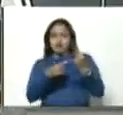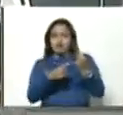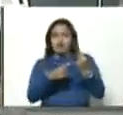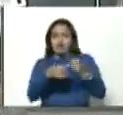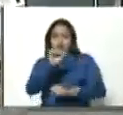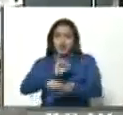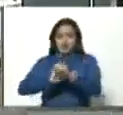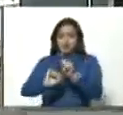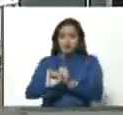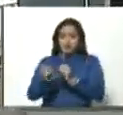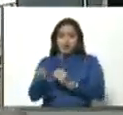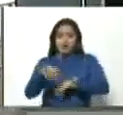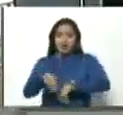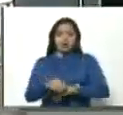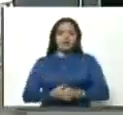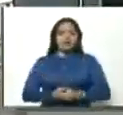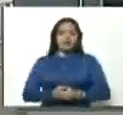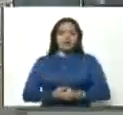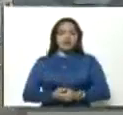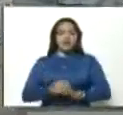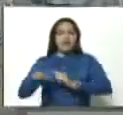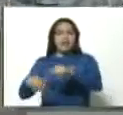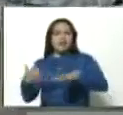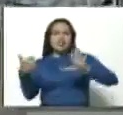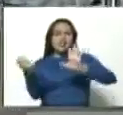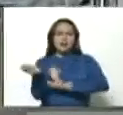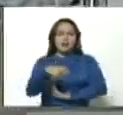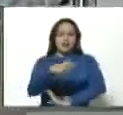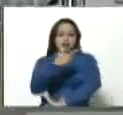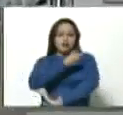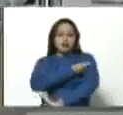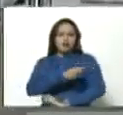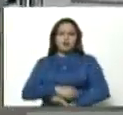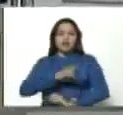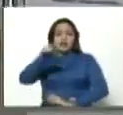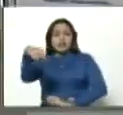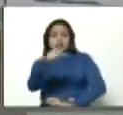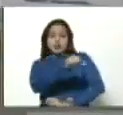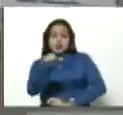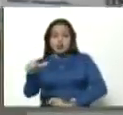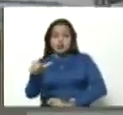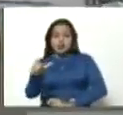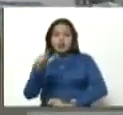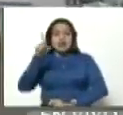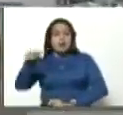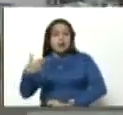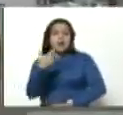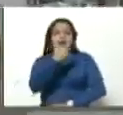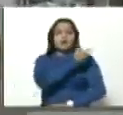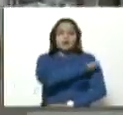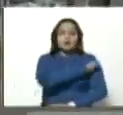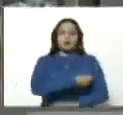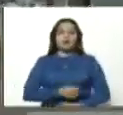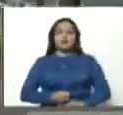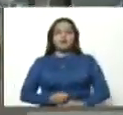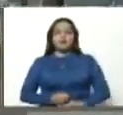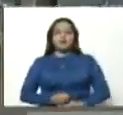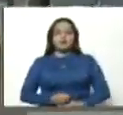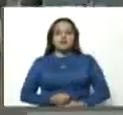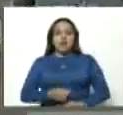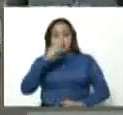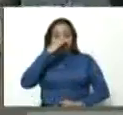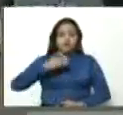transcurrido los 6 meses respectivos. La semana que viene estaremos además también vacunando a los